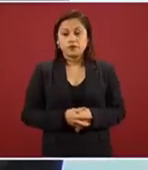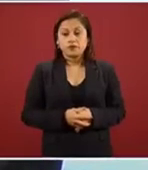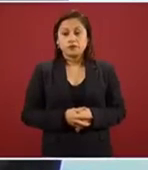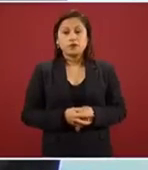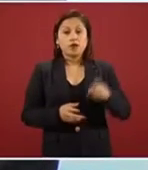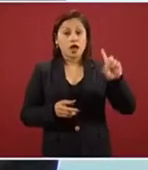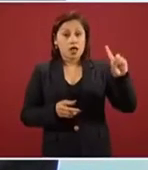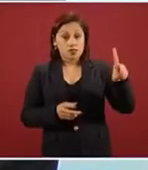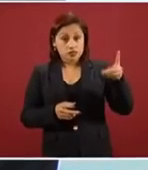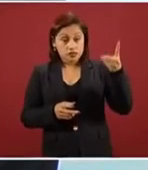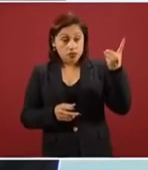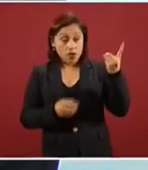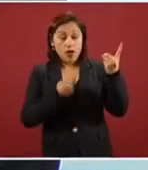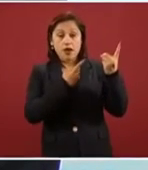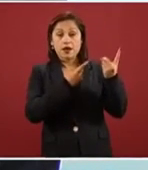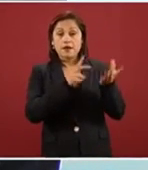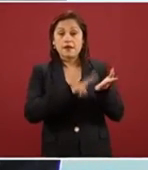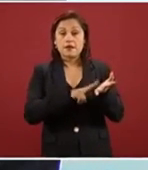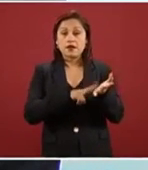menos de 19,